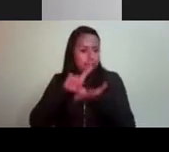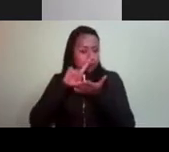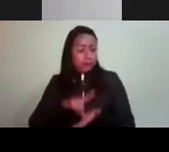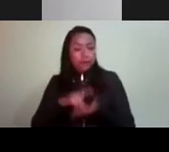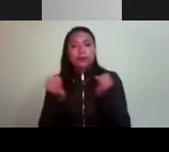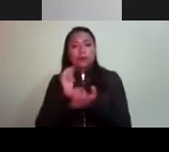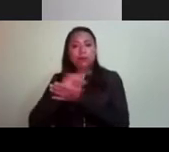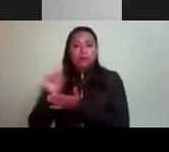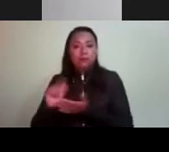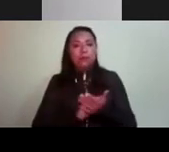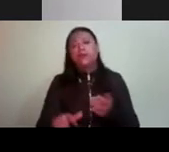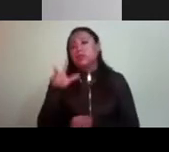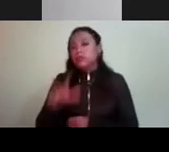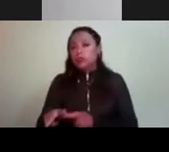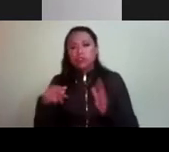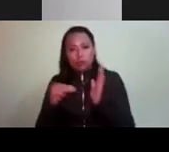18,649 espacios.